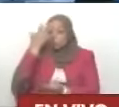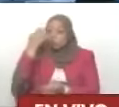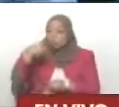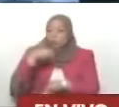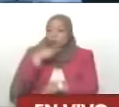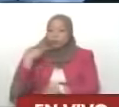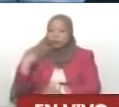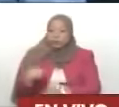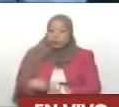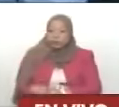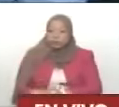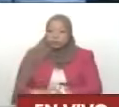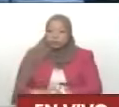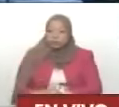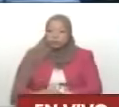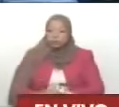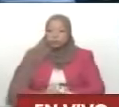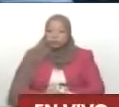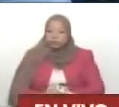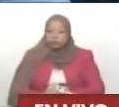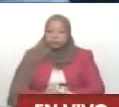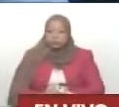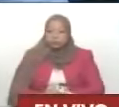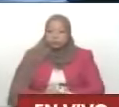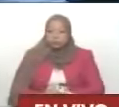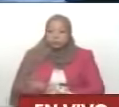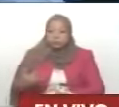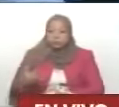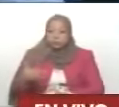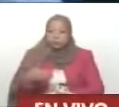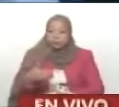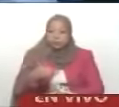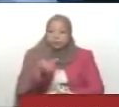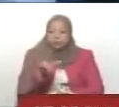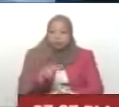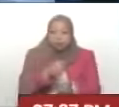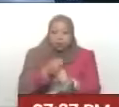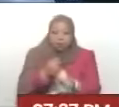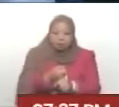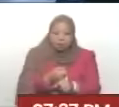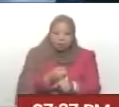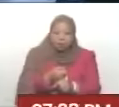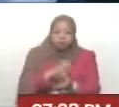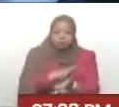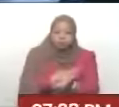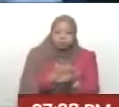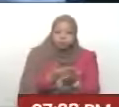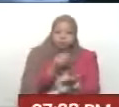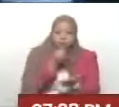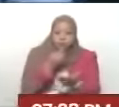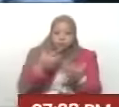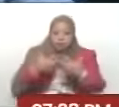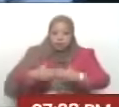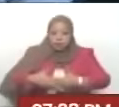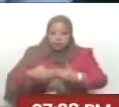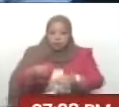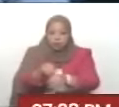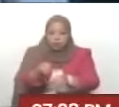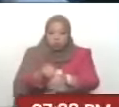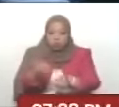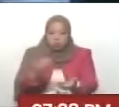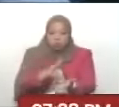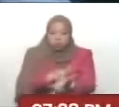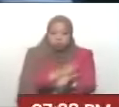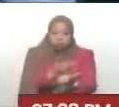China. Estaba hablando con los pescadores, las pescadoras y los empresarios de la industria del mar el